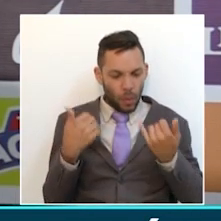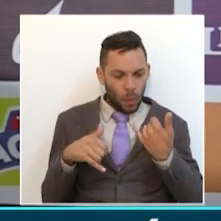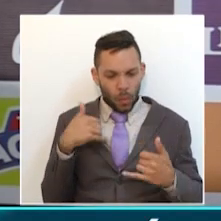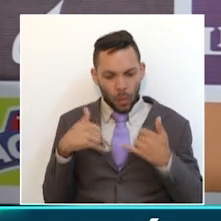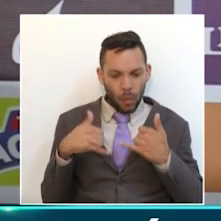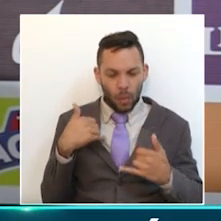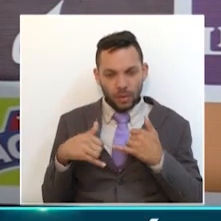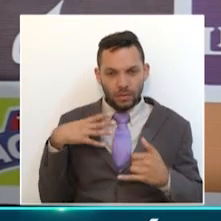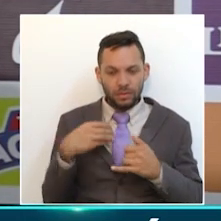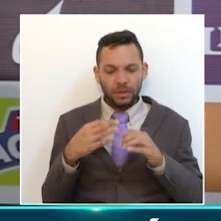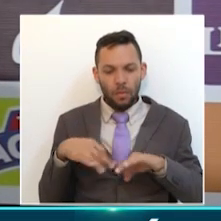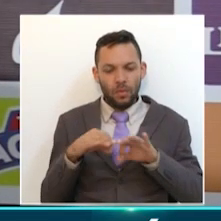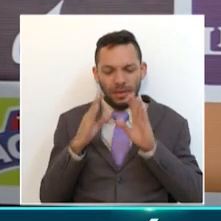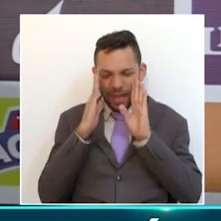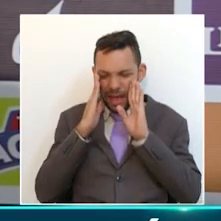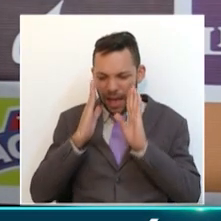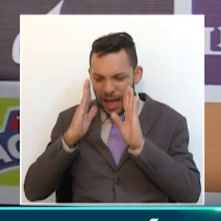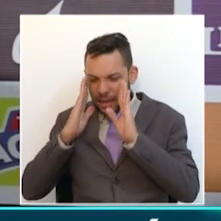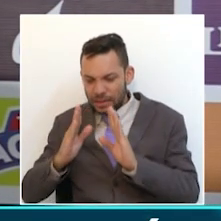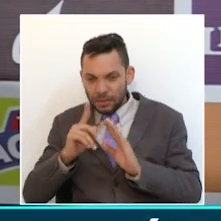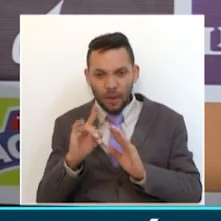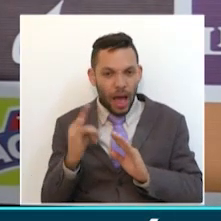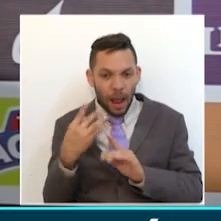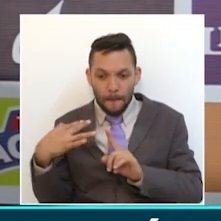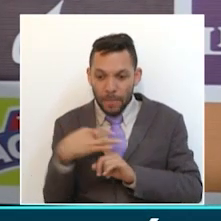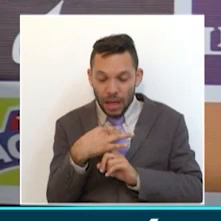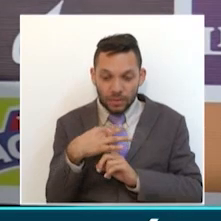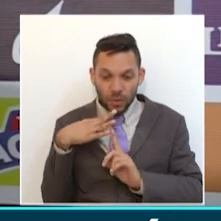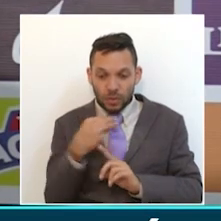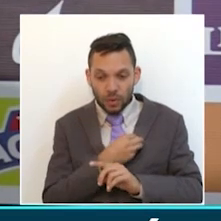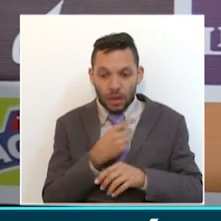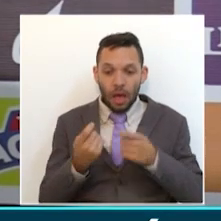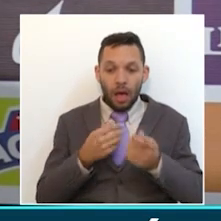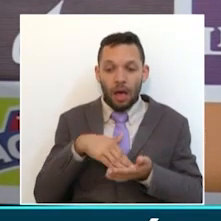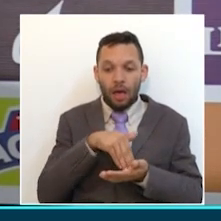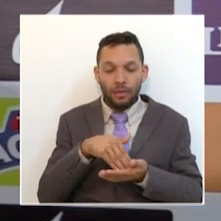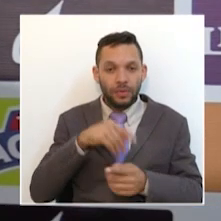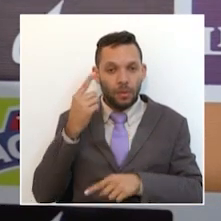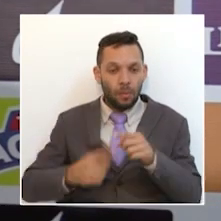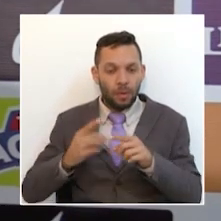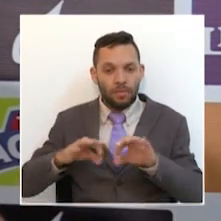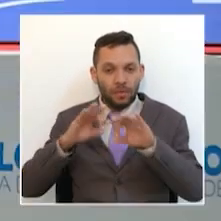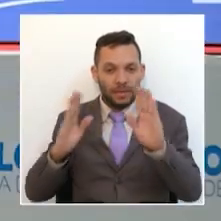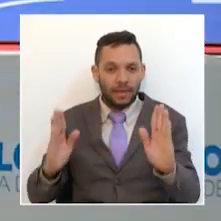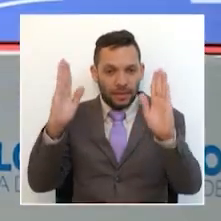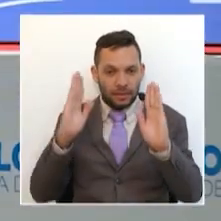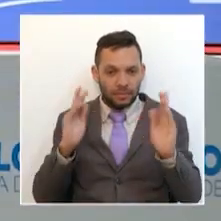muy concentrados, muy atentos, porque no nos van a perdonar nada, y así como ellos, nosotros también tenemos que aprovechar las oportunidades que tengamos.